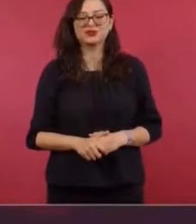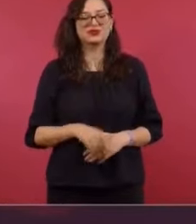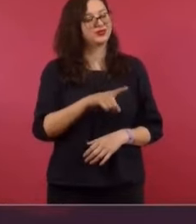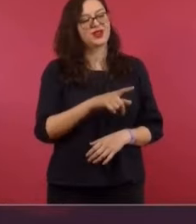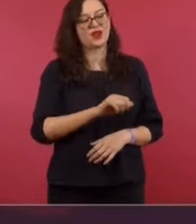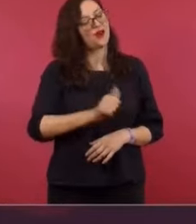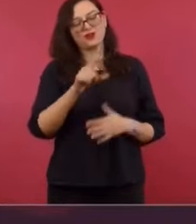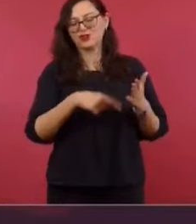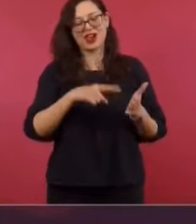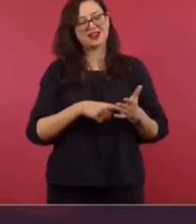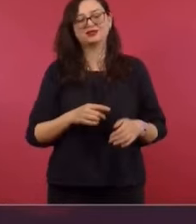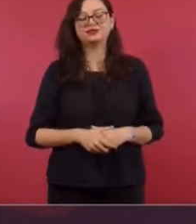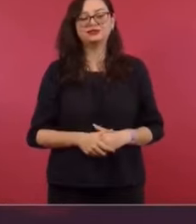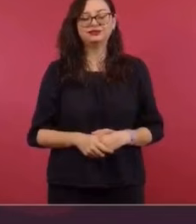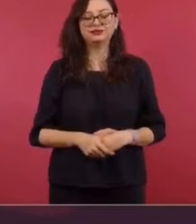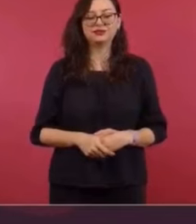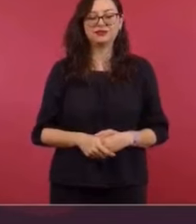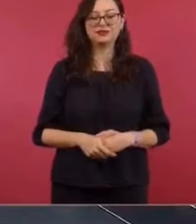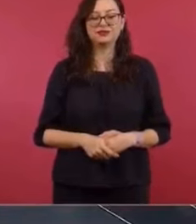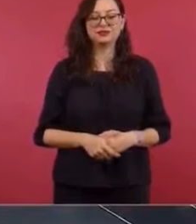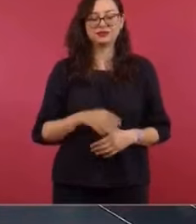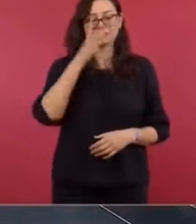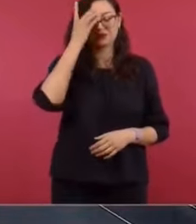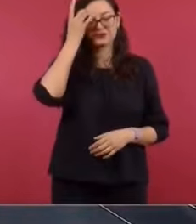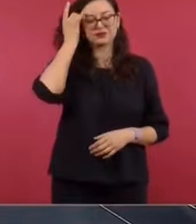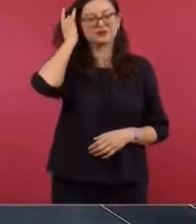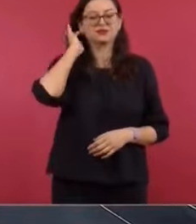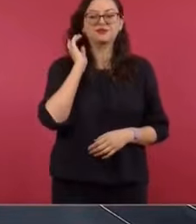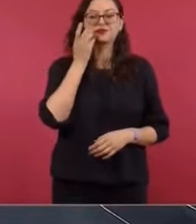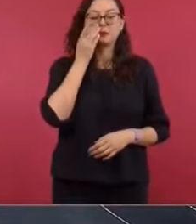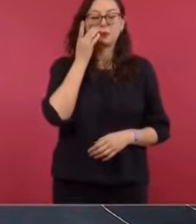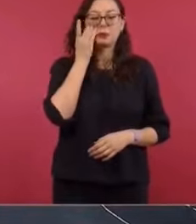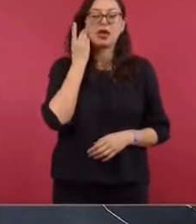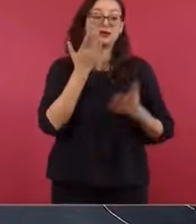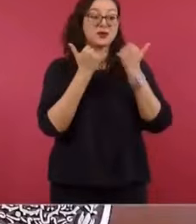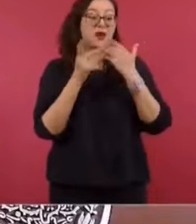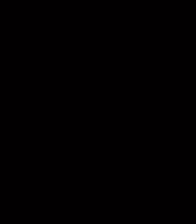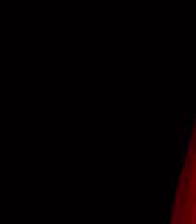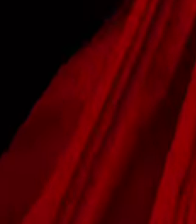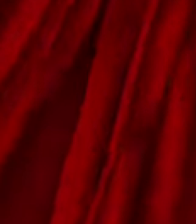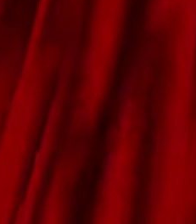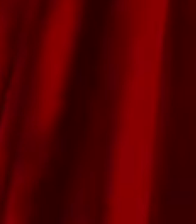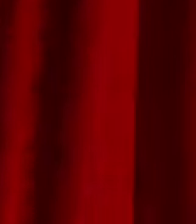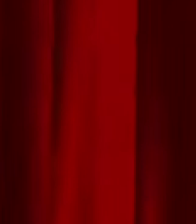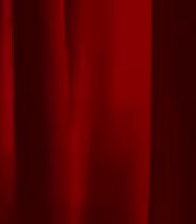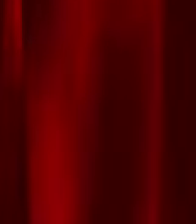a otro lado, pero ni el purgatorio. Entonces, pues no les va bien.